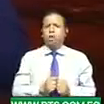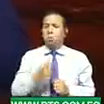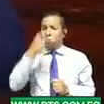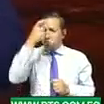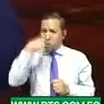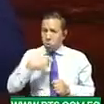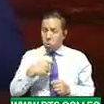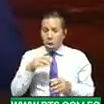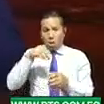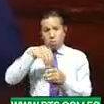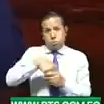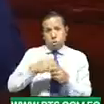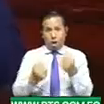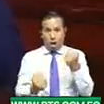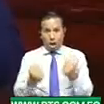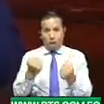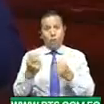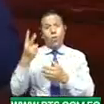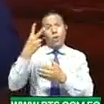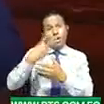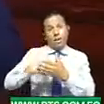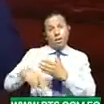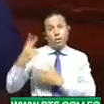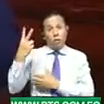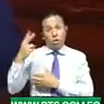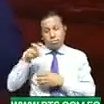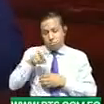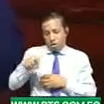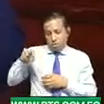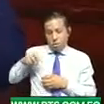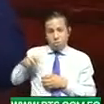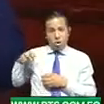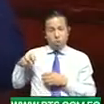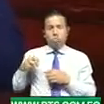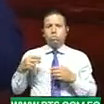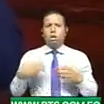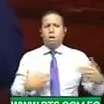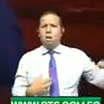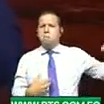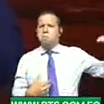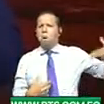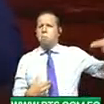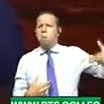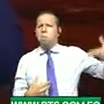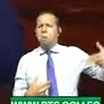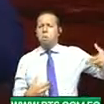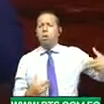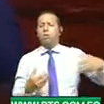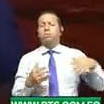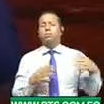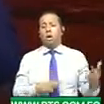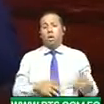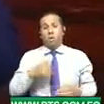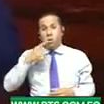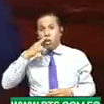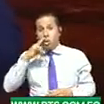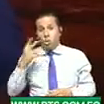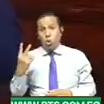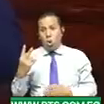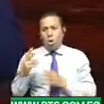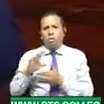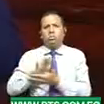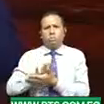vehículo con sus dos pequeños hijos se recibió todos varios impactos de bala los pequeños salieron ilesos de este